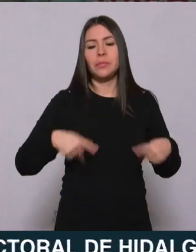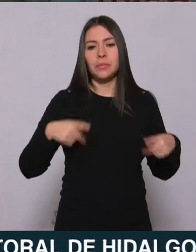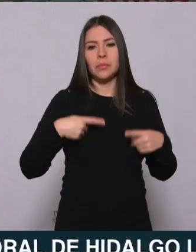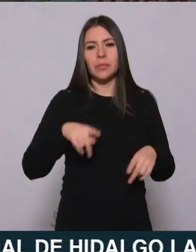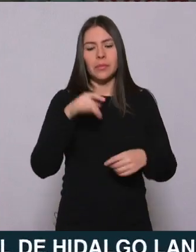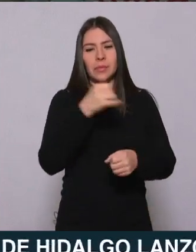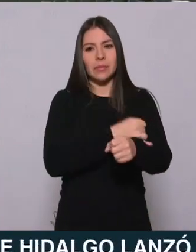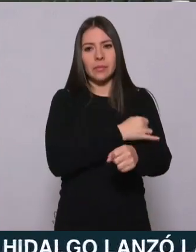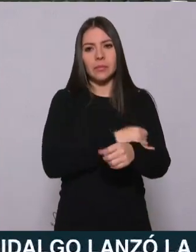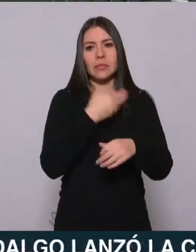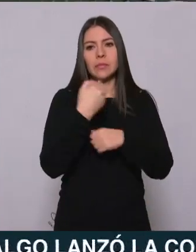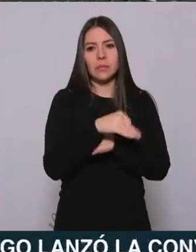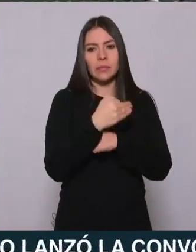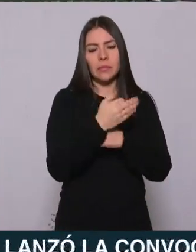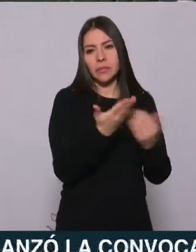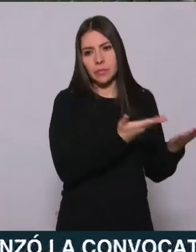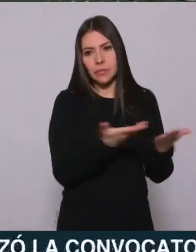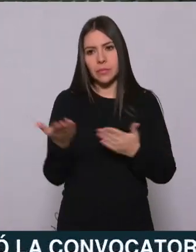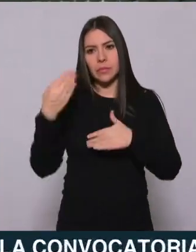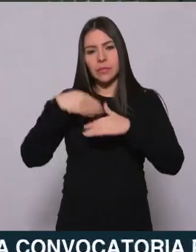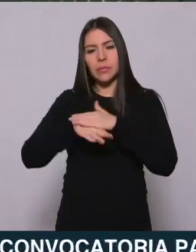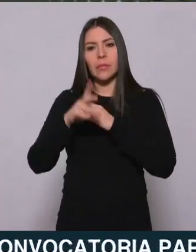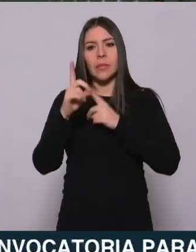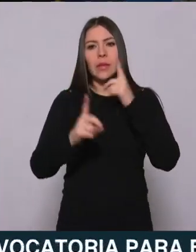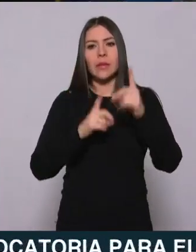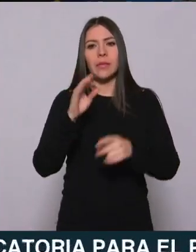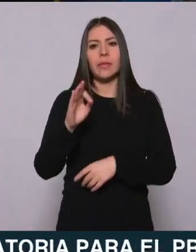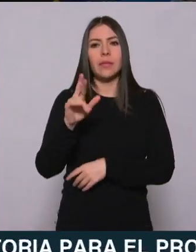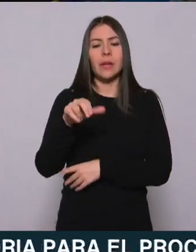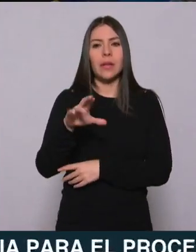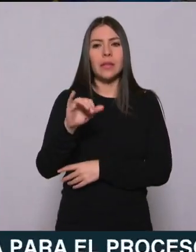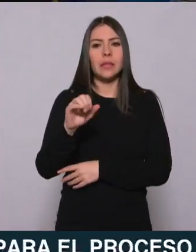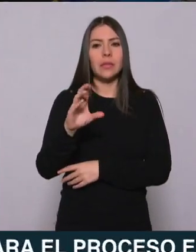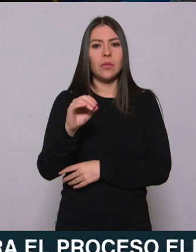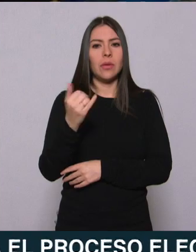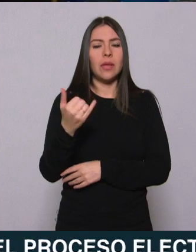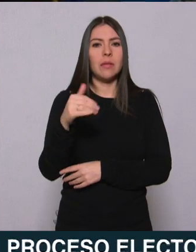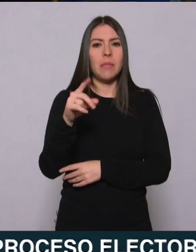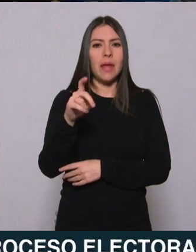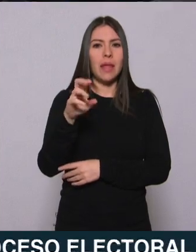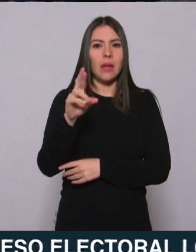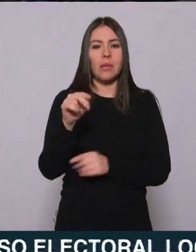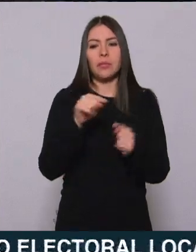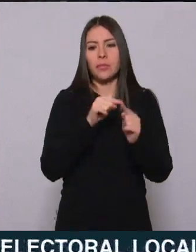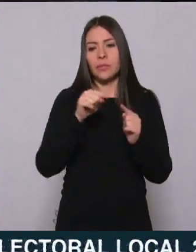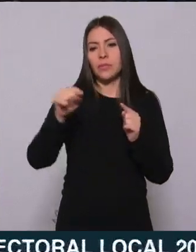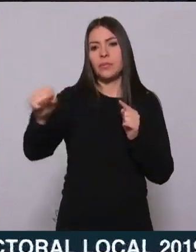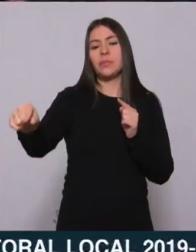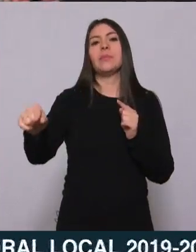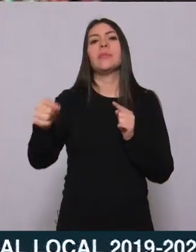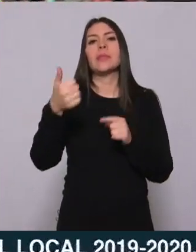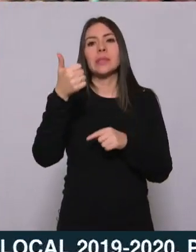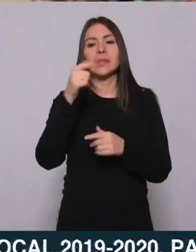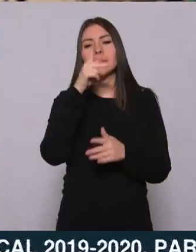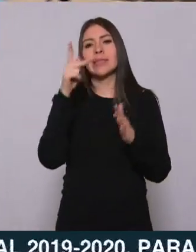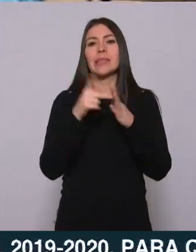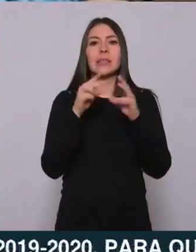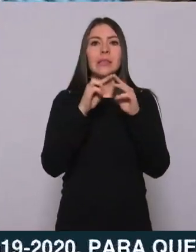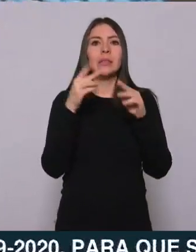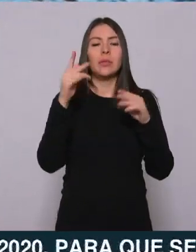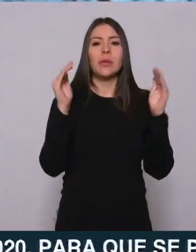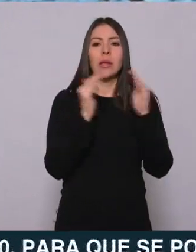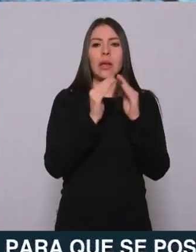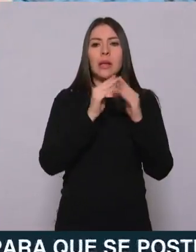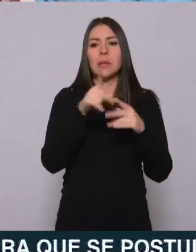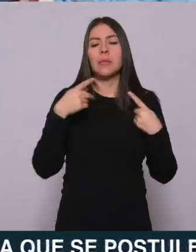damnificados un refugio temporal en el Deportivo Francisco y Madero, a casi 6 kilómetros de su hogar. Sin embargo, ellos decidieron montar guardia fuera